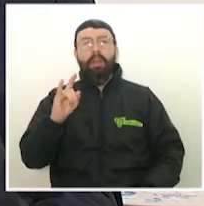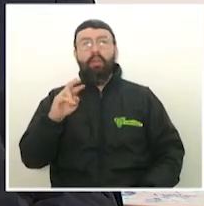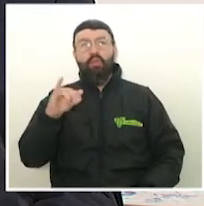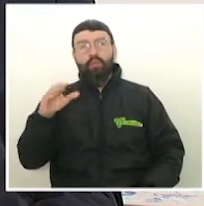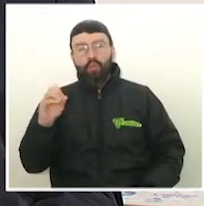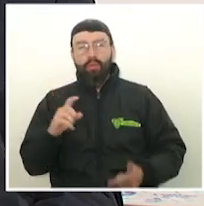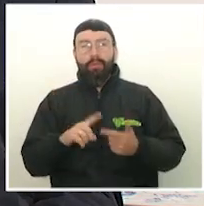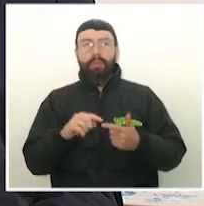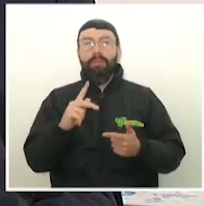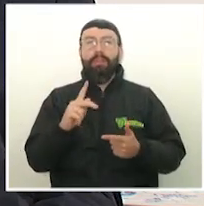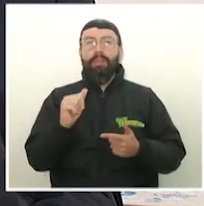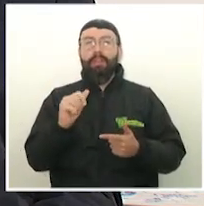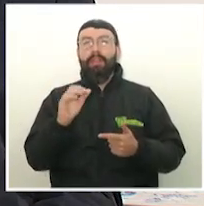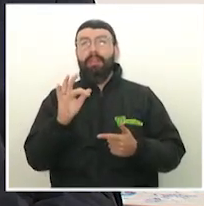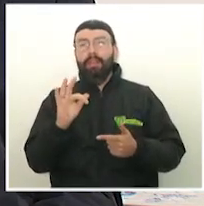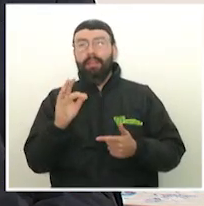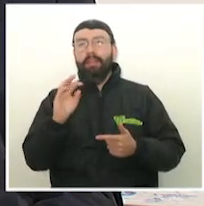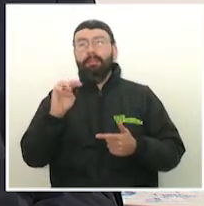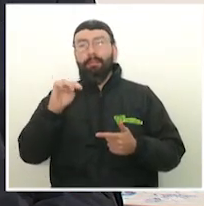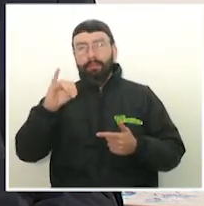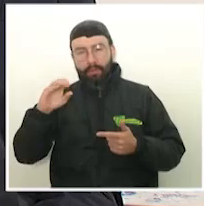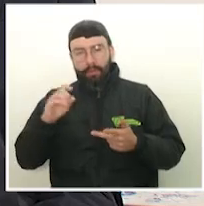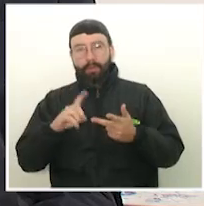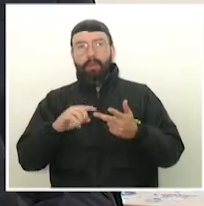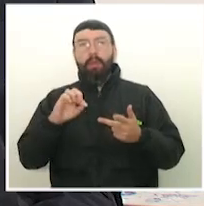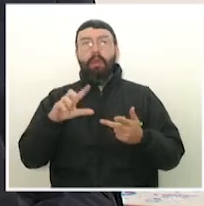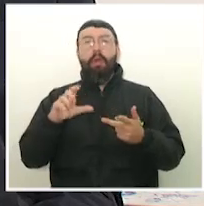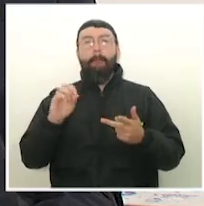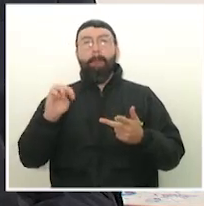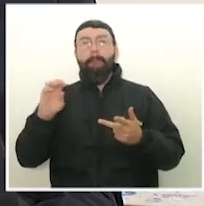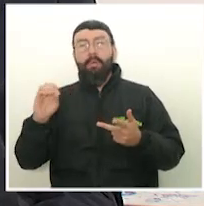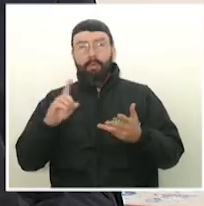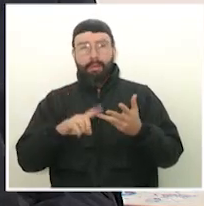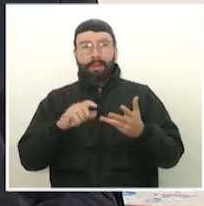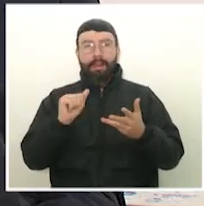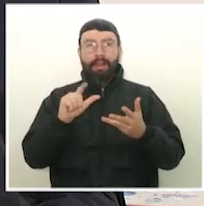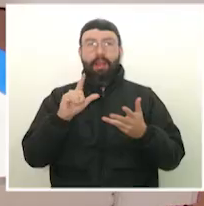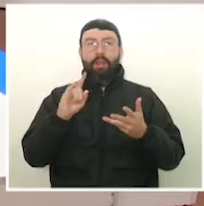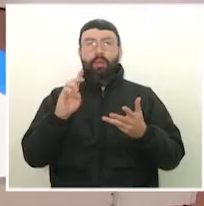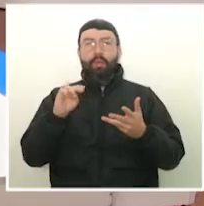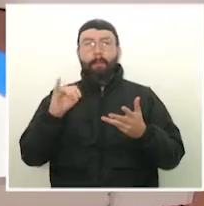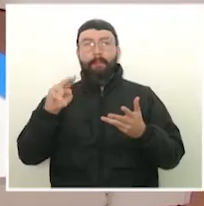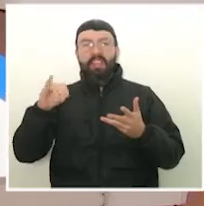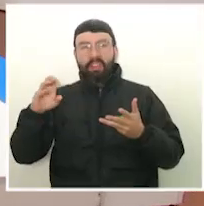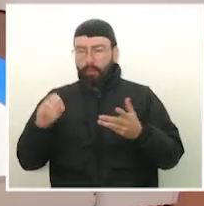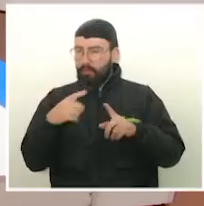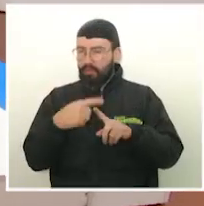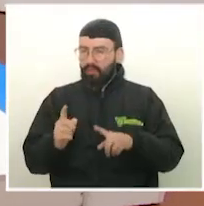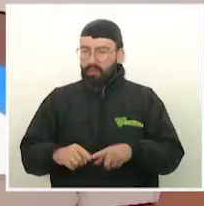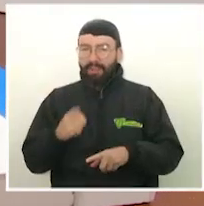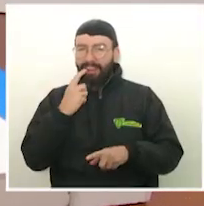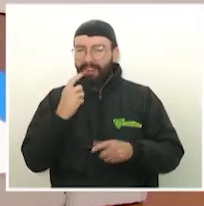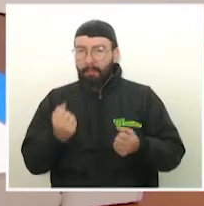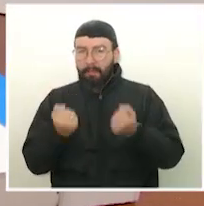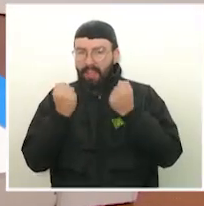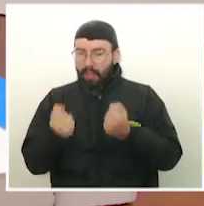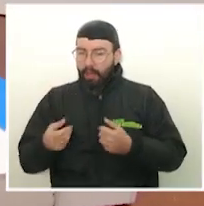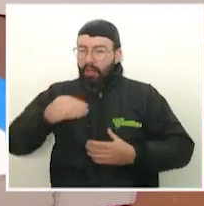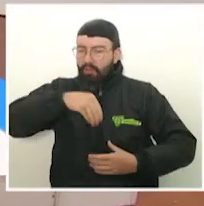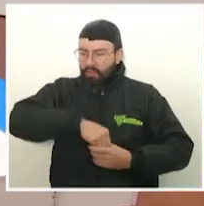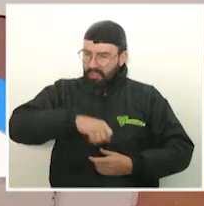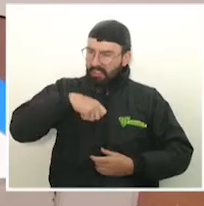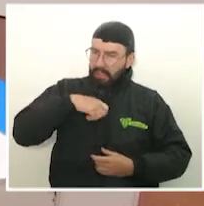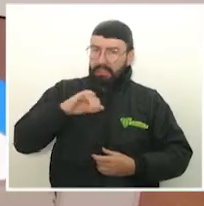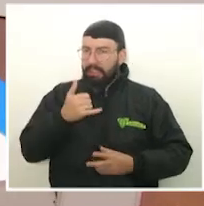cadmio, de plomo, de aluminio. Metales pesados. Metales pesados, eso. Todos